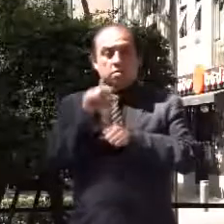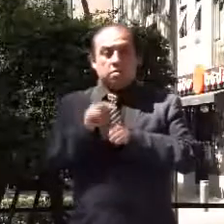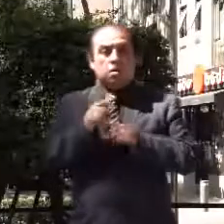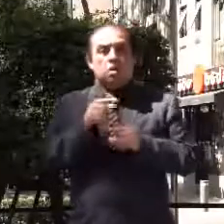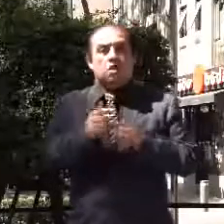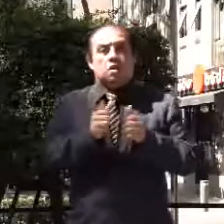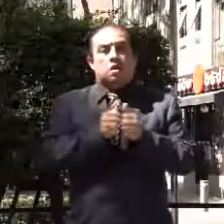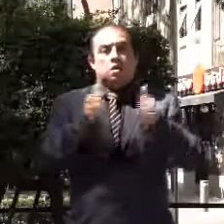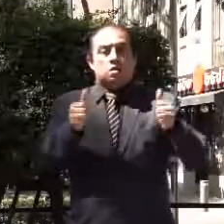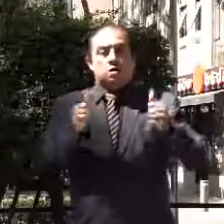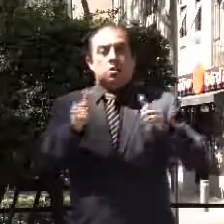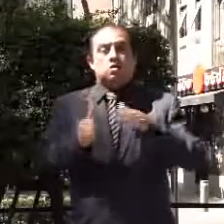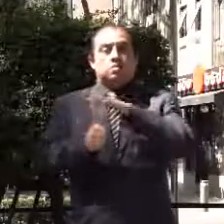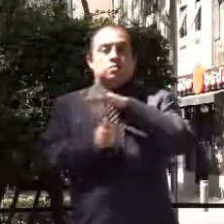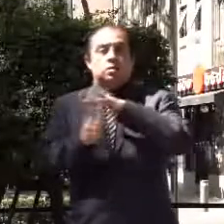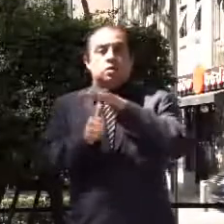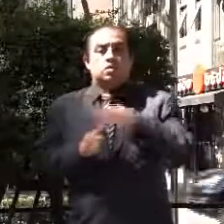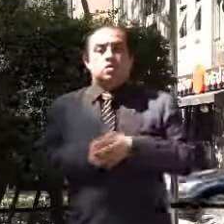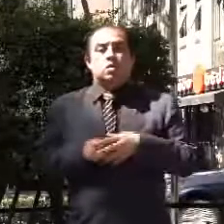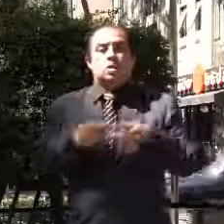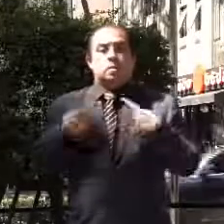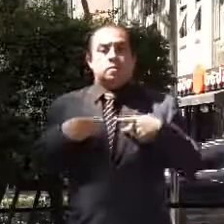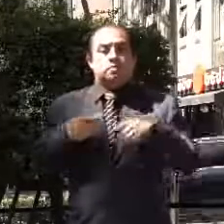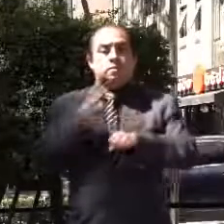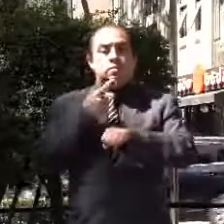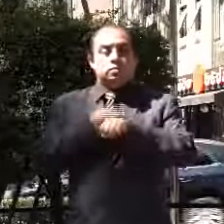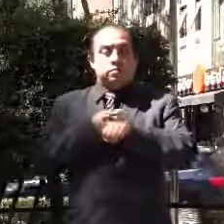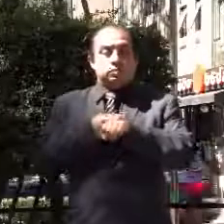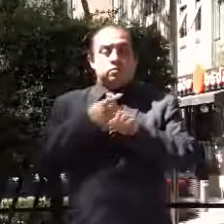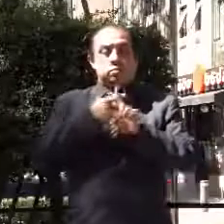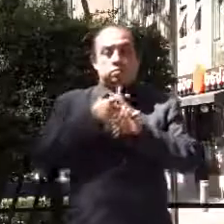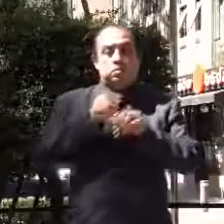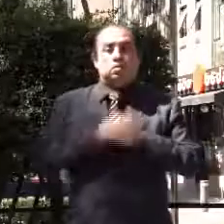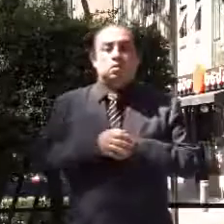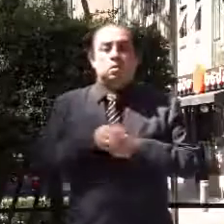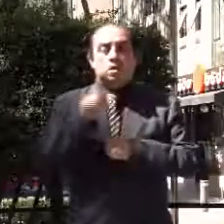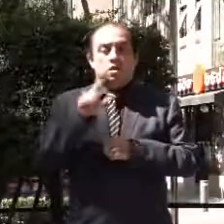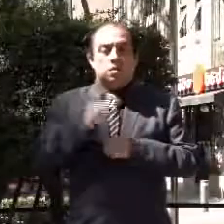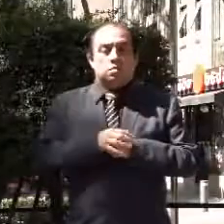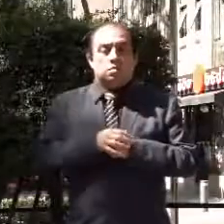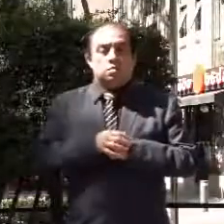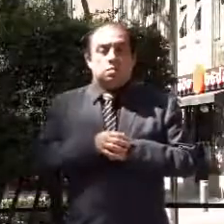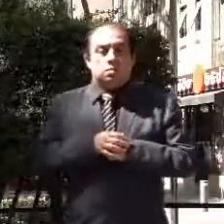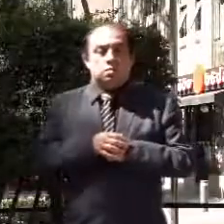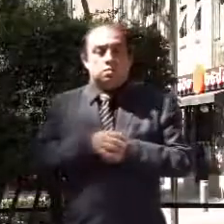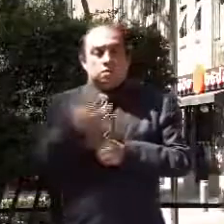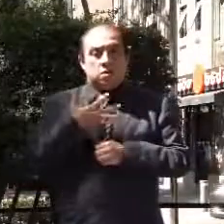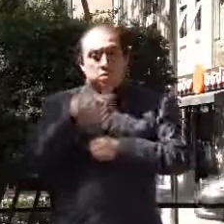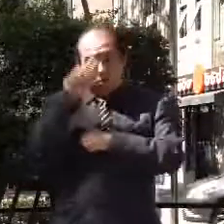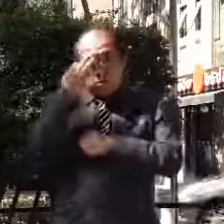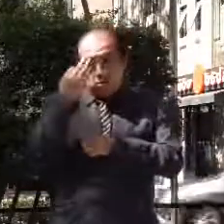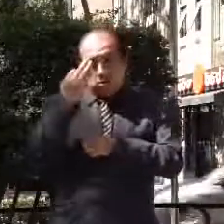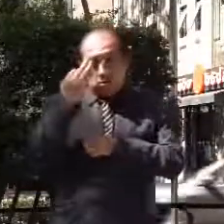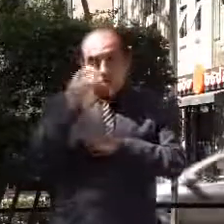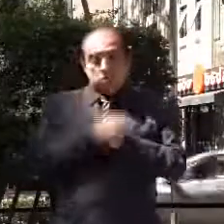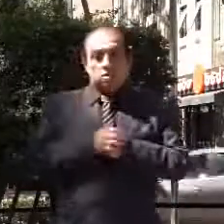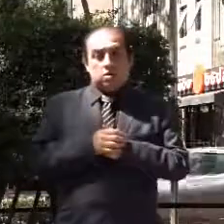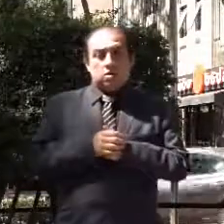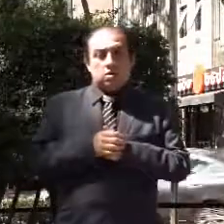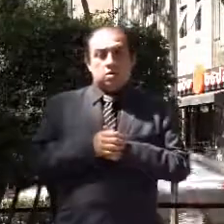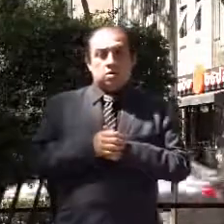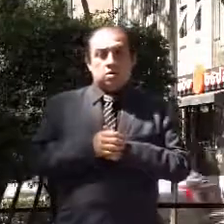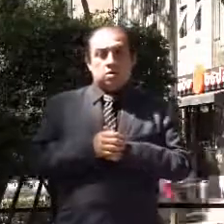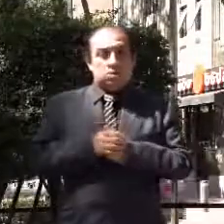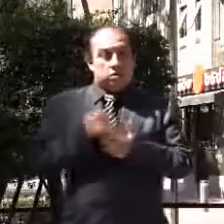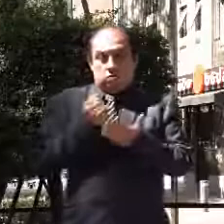positivos y seguir insistiendo en las medidas preventivas. Si tenemos tiempo, digamos, en el sentido de no tomar